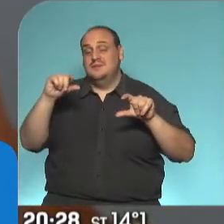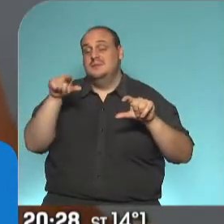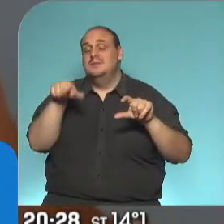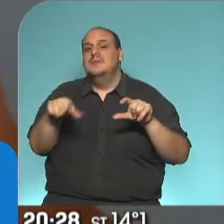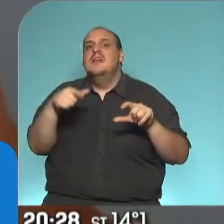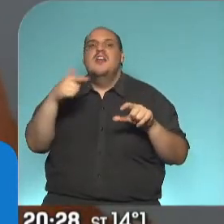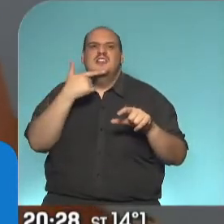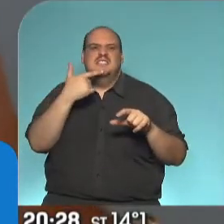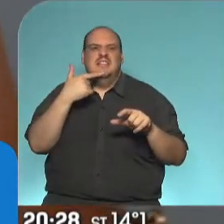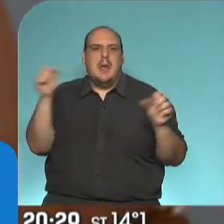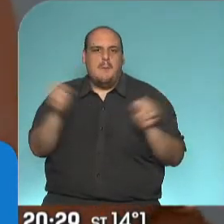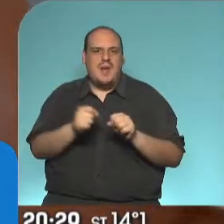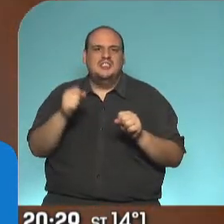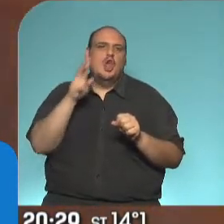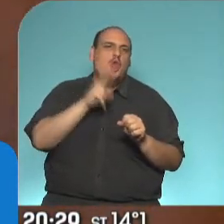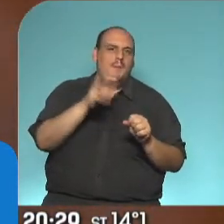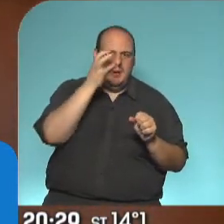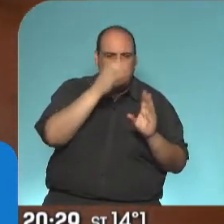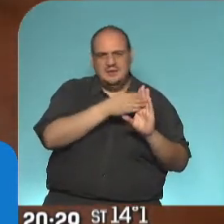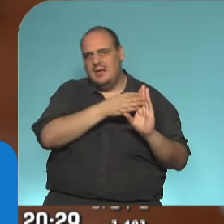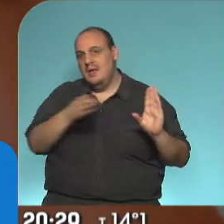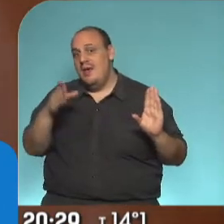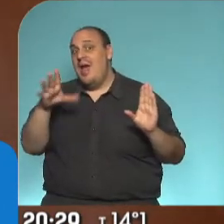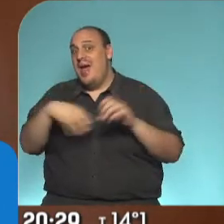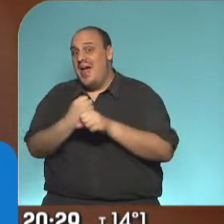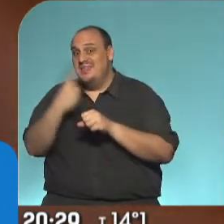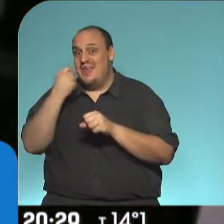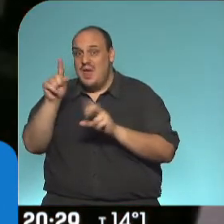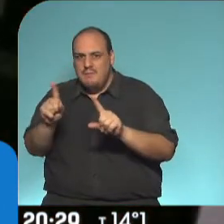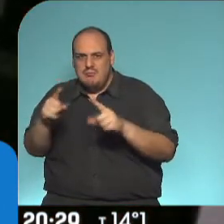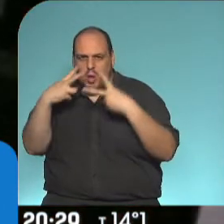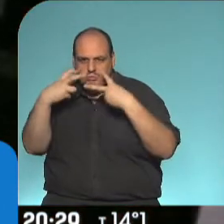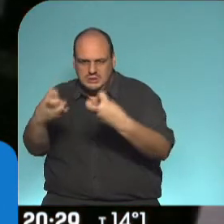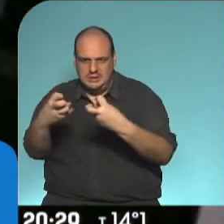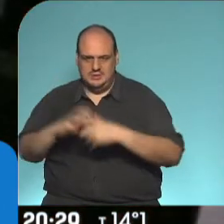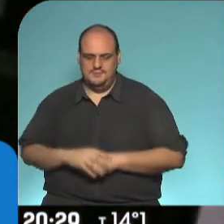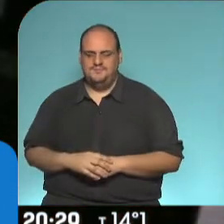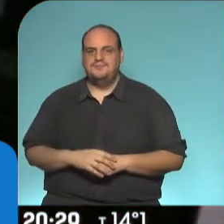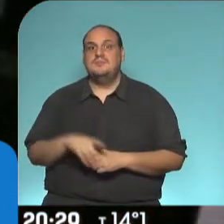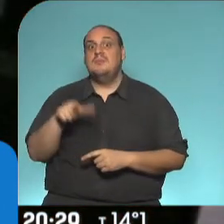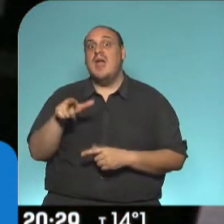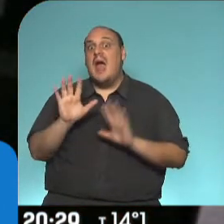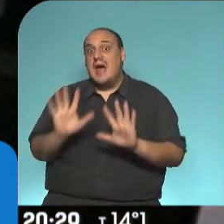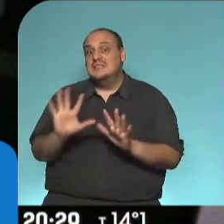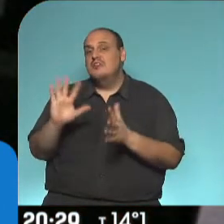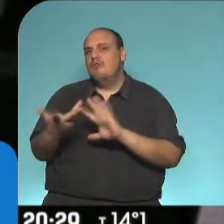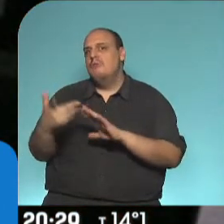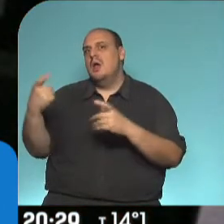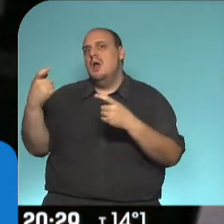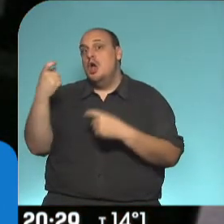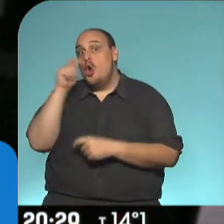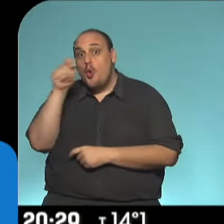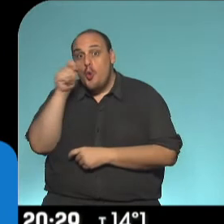17 de mayo de 2020 hasta el día en que se realice la pericia. De esta manera, se reconoce a Google como la